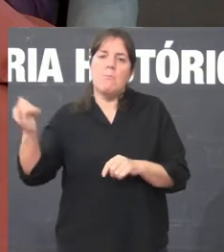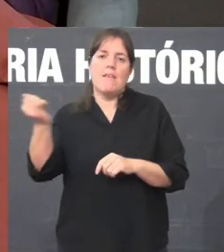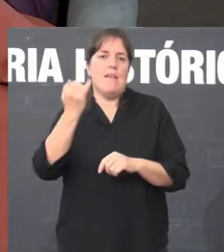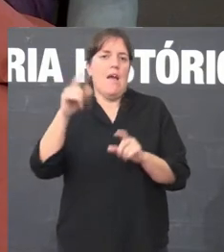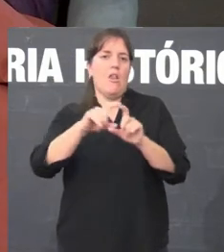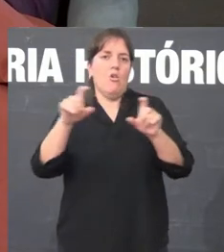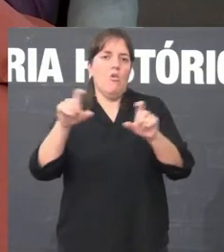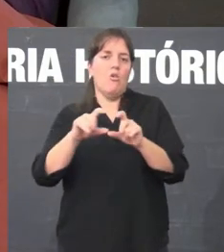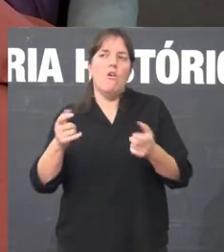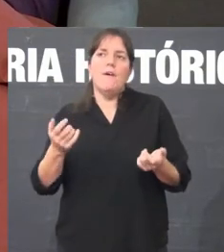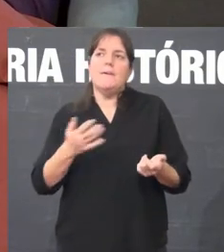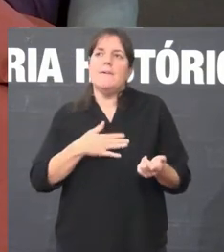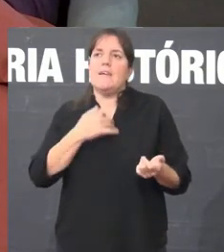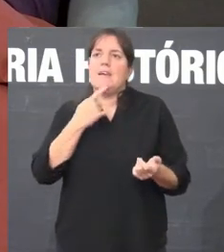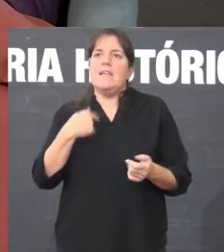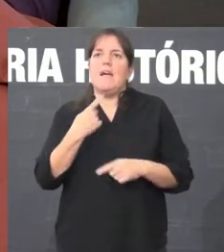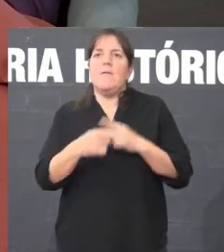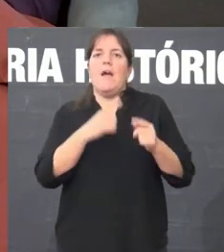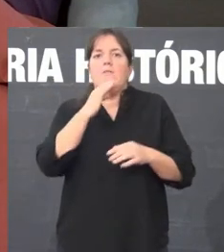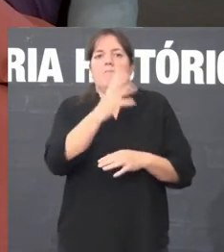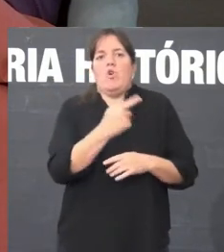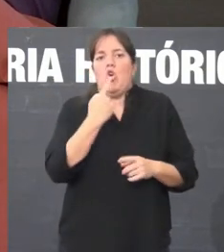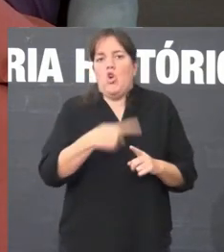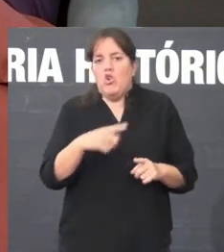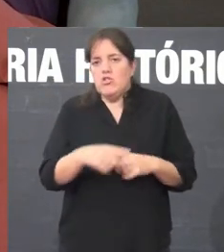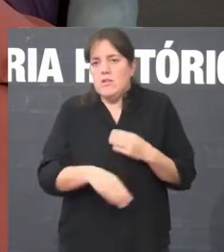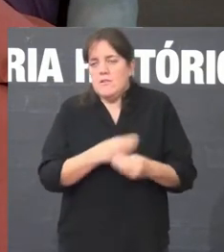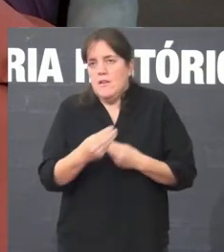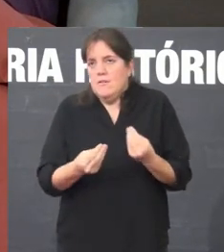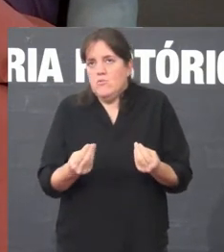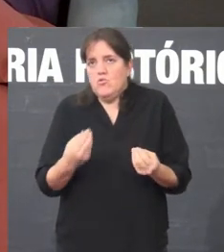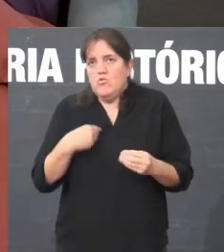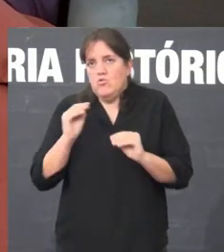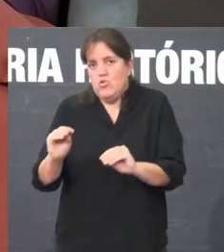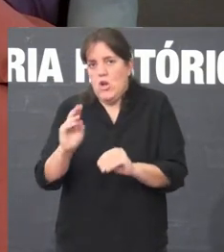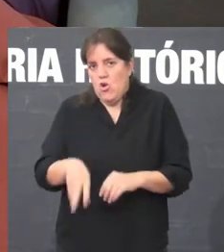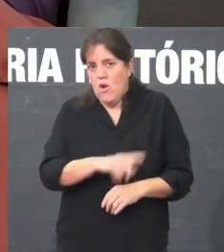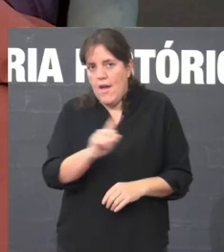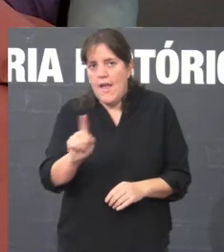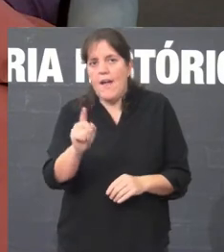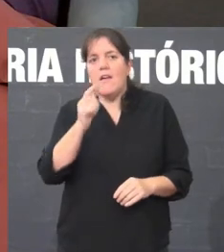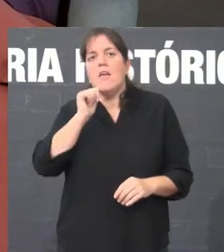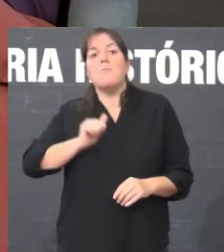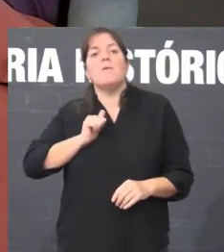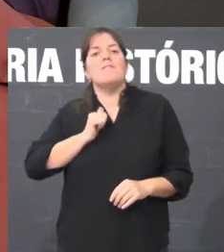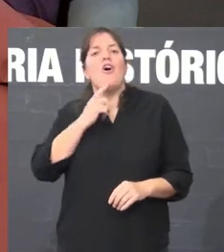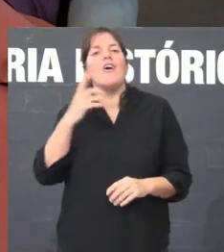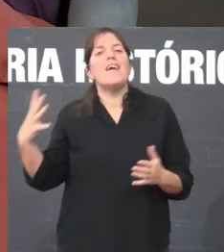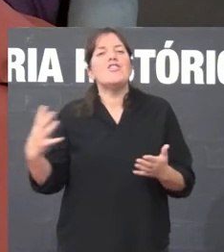habían afanado cosas que no les pertenecían, que se habían aprovechado, que toda la estructura del Estado continuó, y